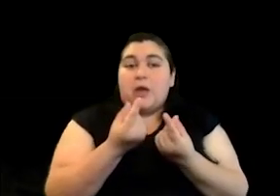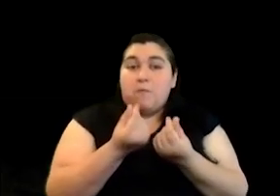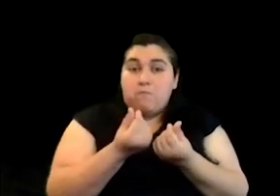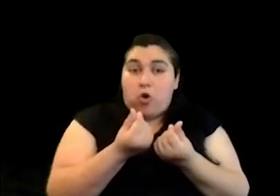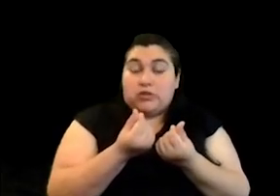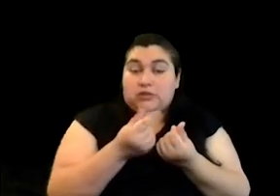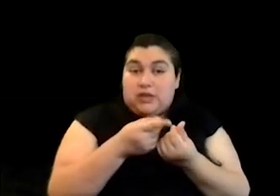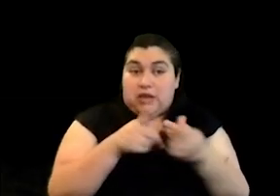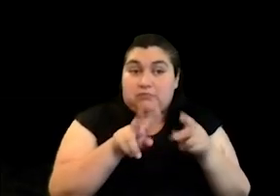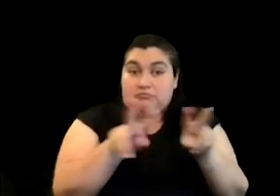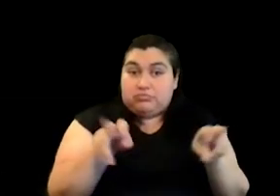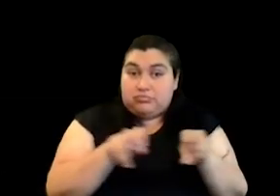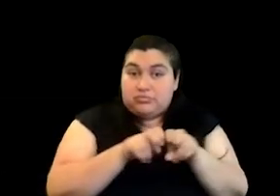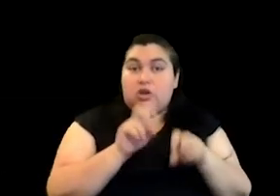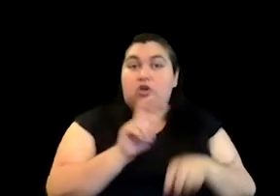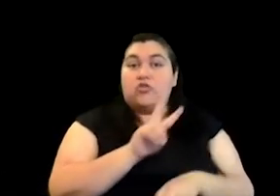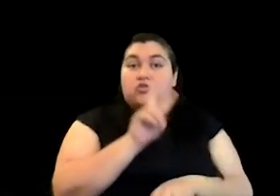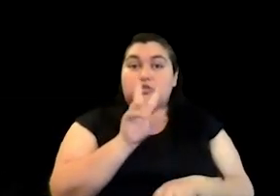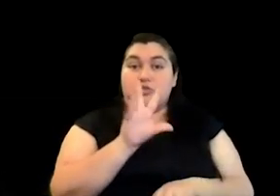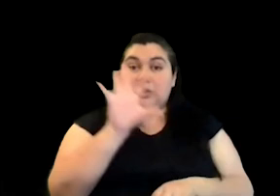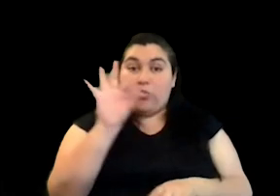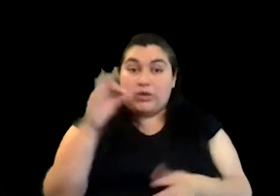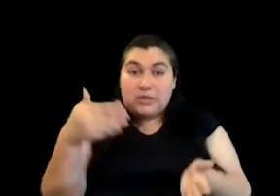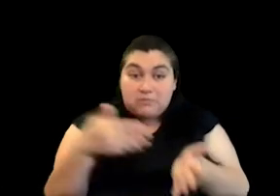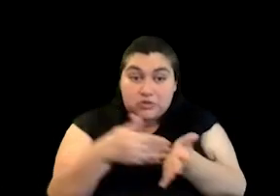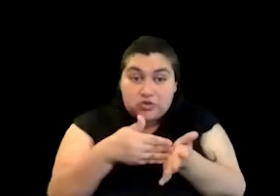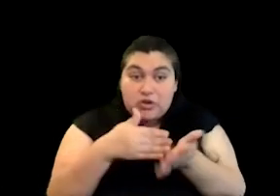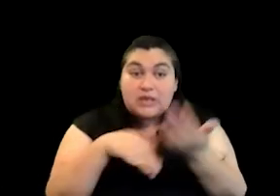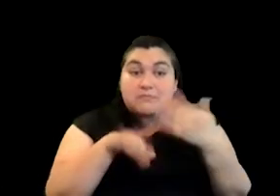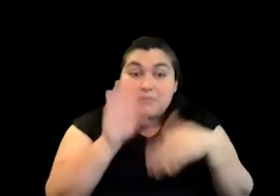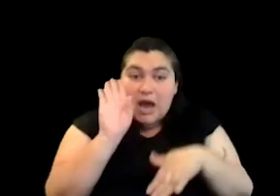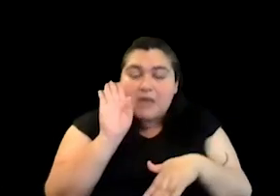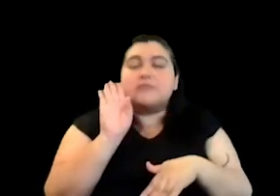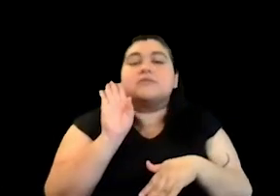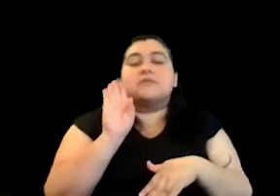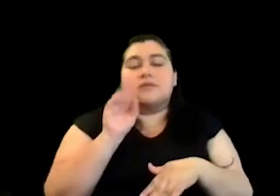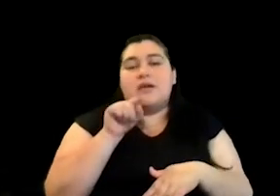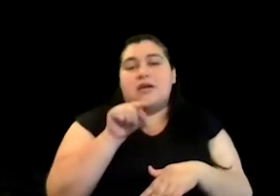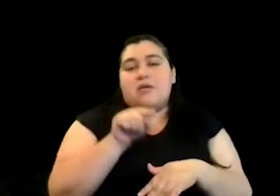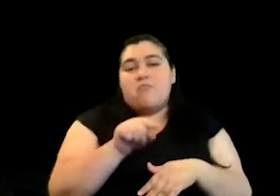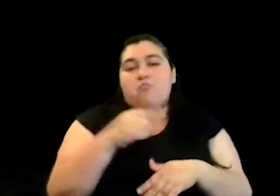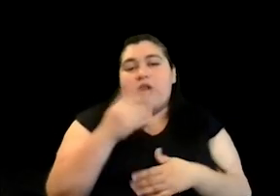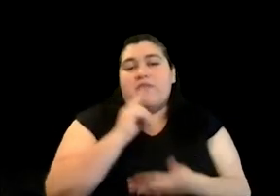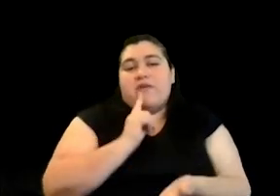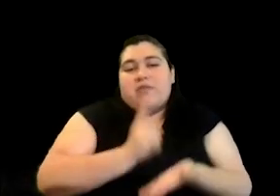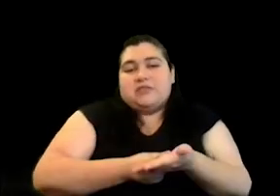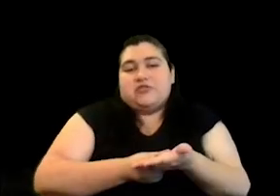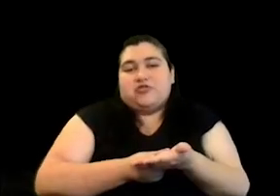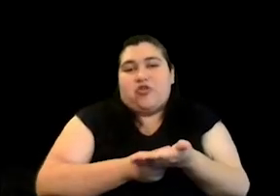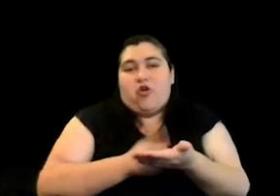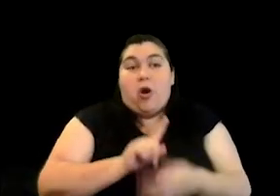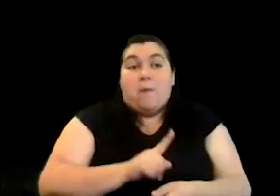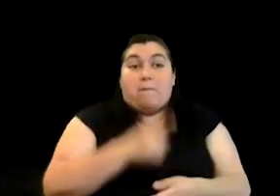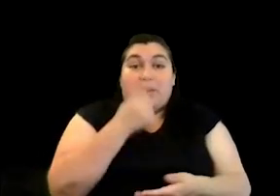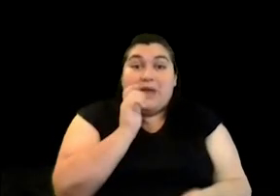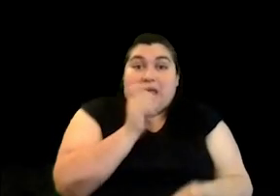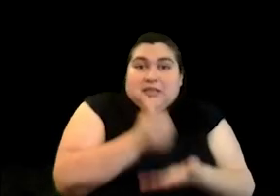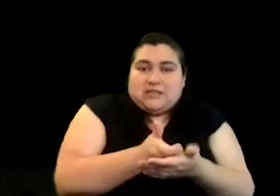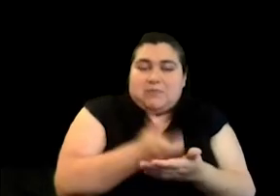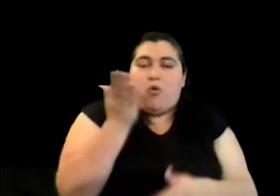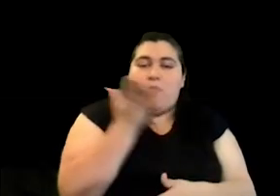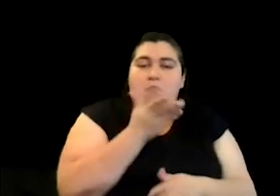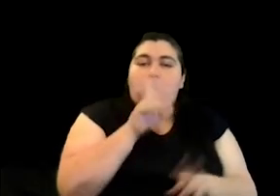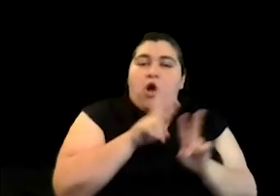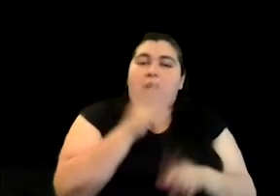los 250 millones, podrán ejercer la opción a partir del primer anticipo. Si hablamos del resto